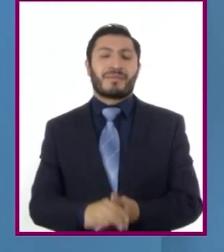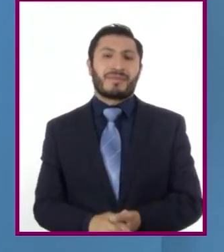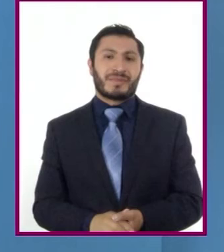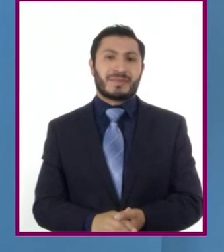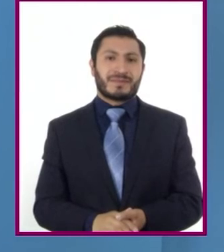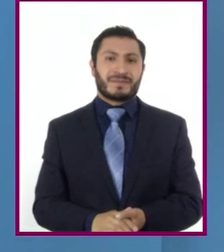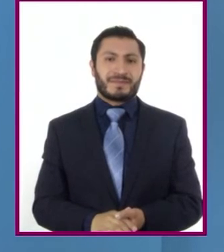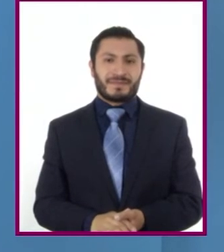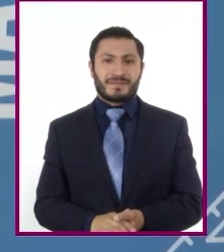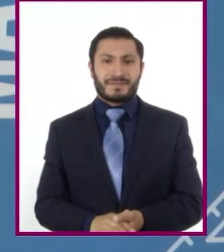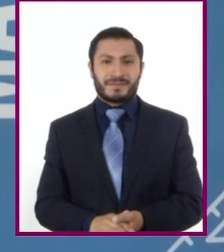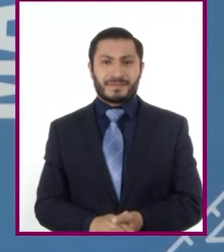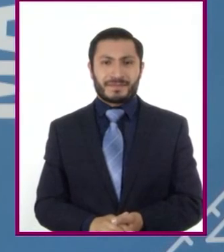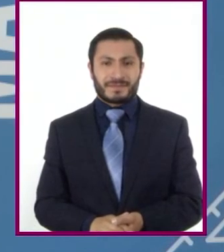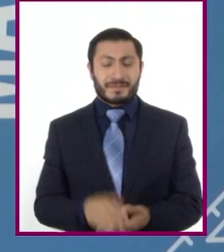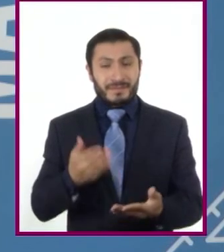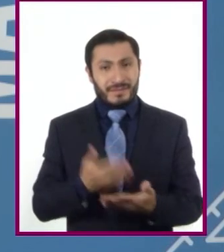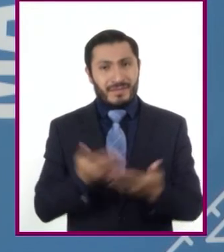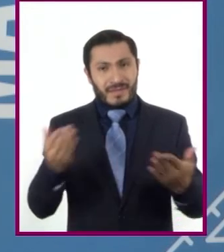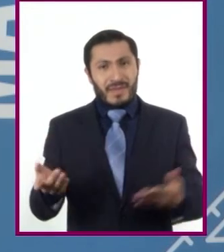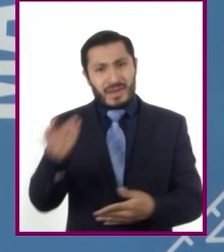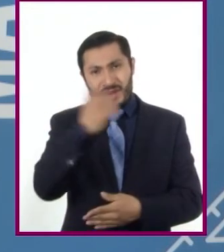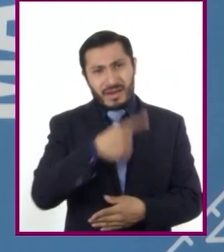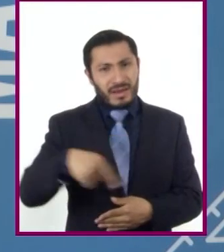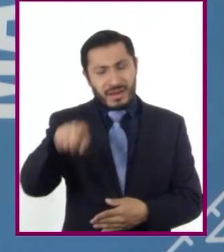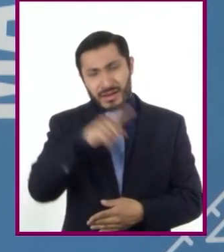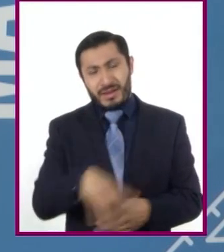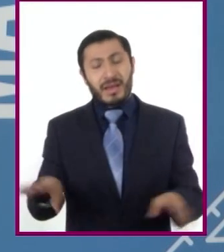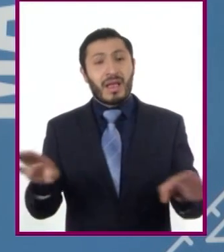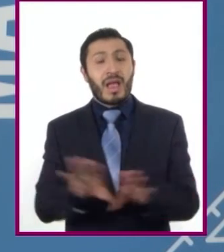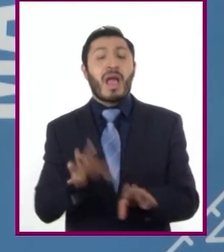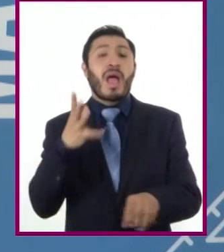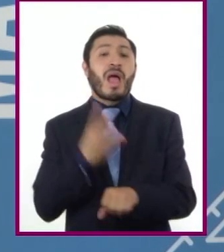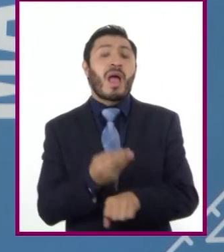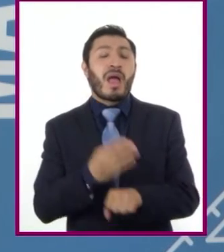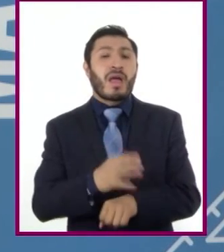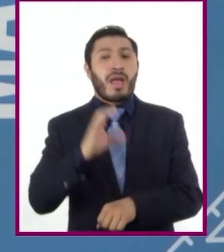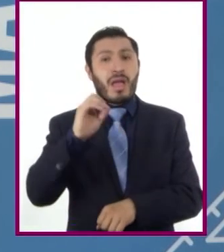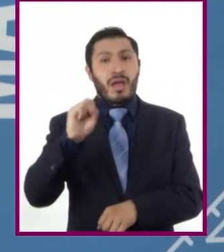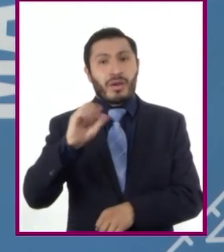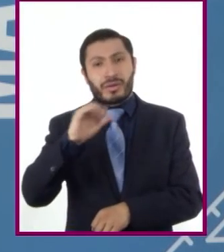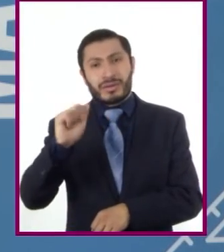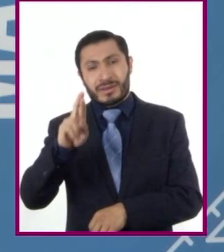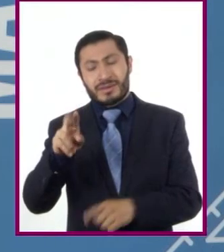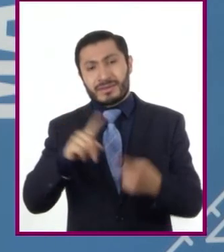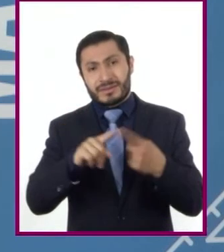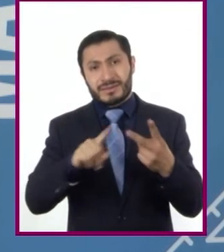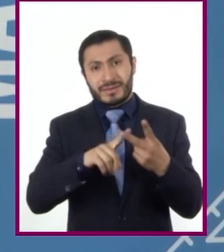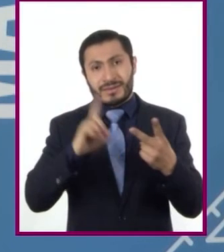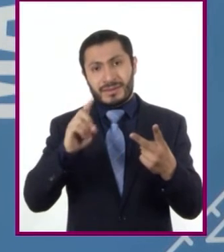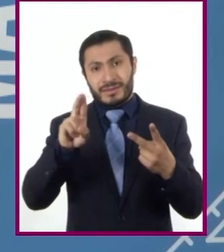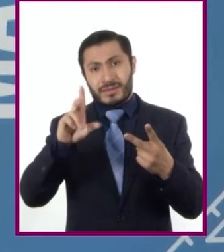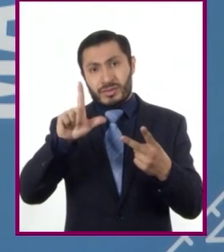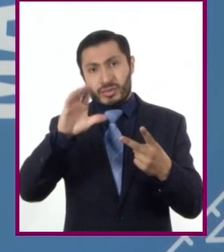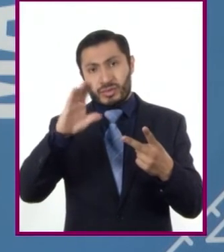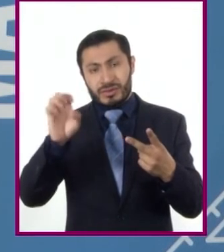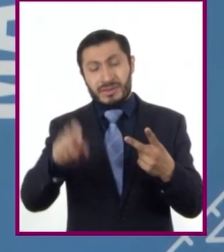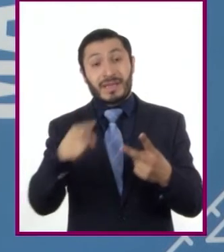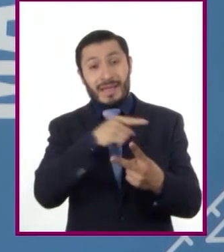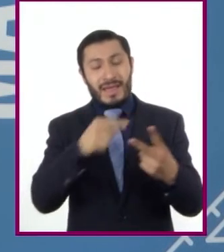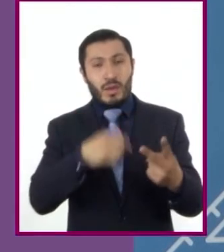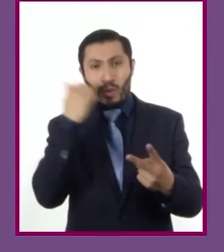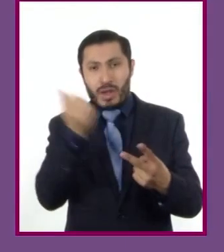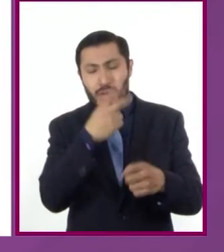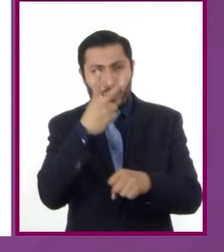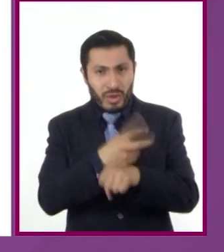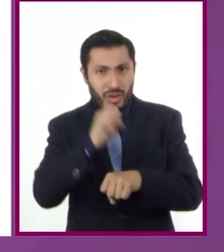desaguar una alberca. Ahora veamos cómo lo resolvieron Oscar y Dulce, quienes son estudiantes de segundo de